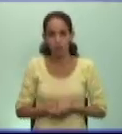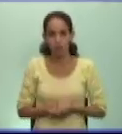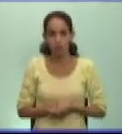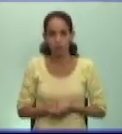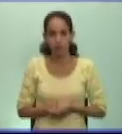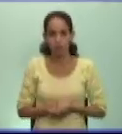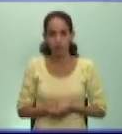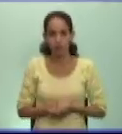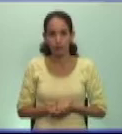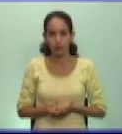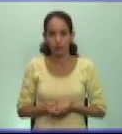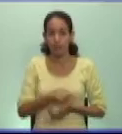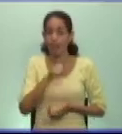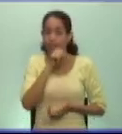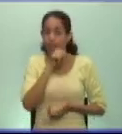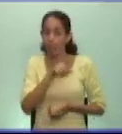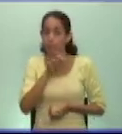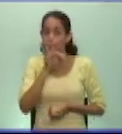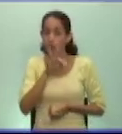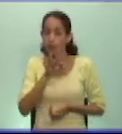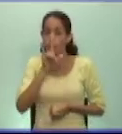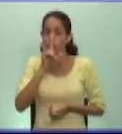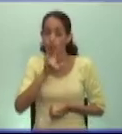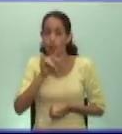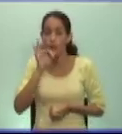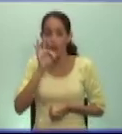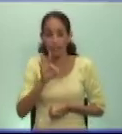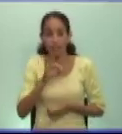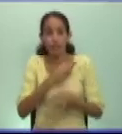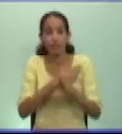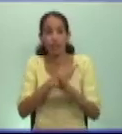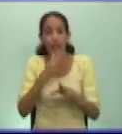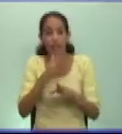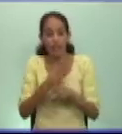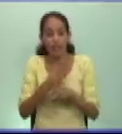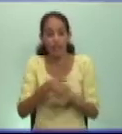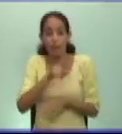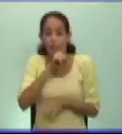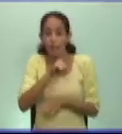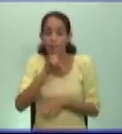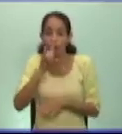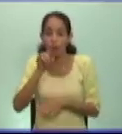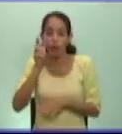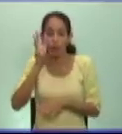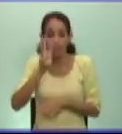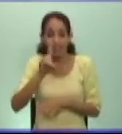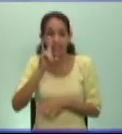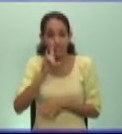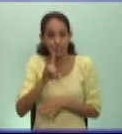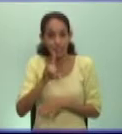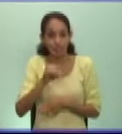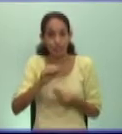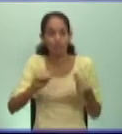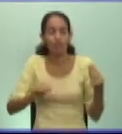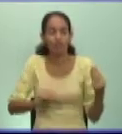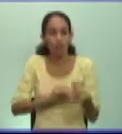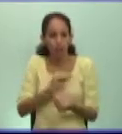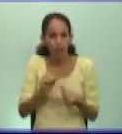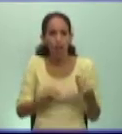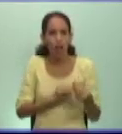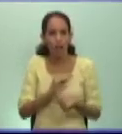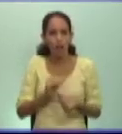de 1898 a 1939, un periodo bastante amplio, pero bastante cambiante, con bastantes